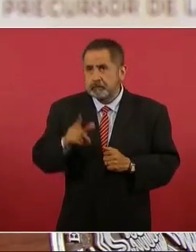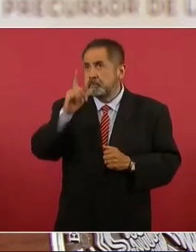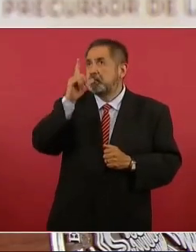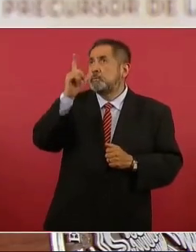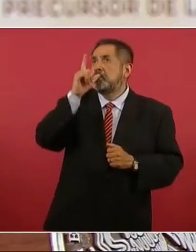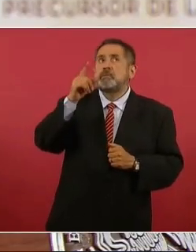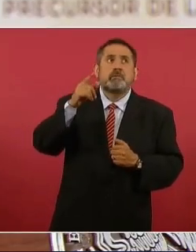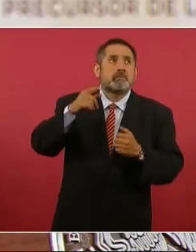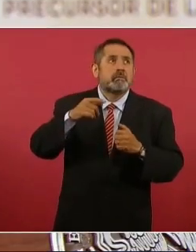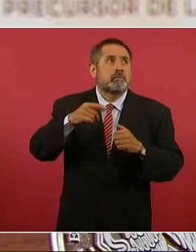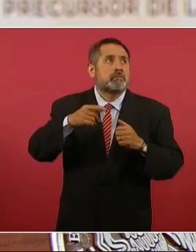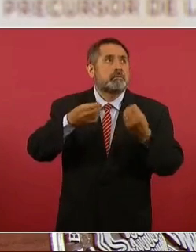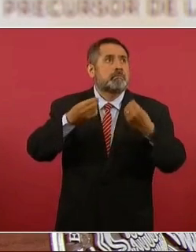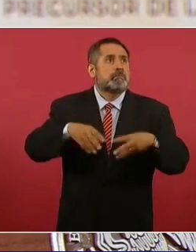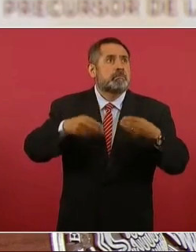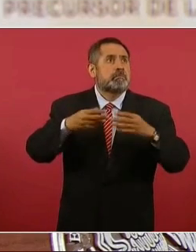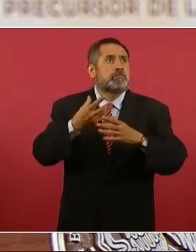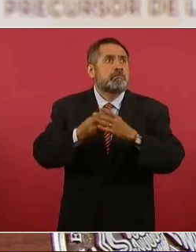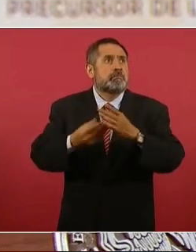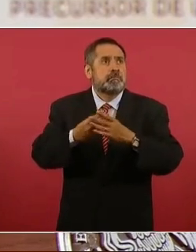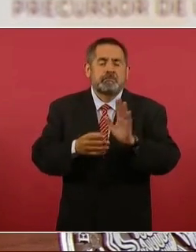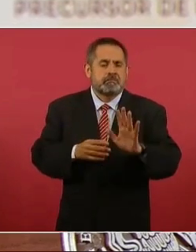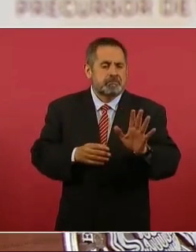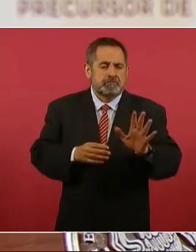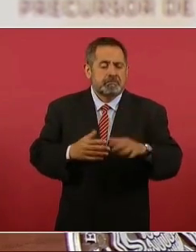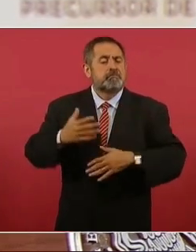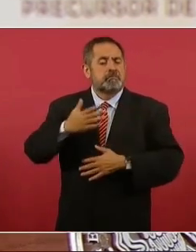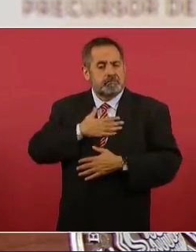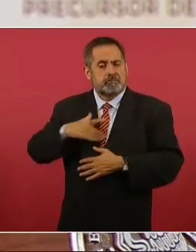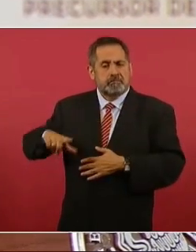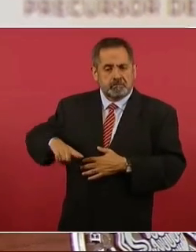desperdicie. Lo va a hacer el gobierno,